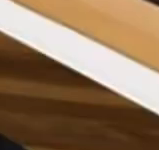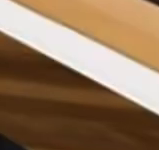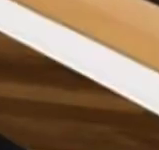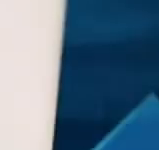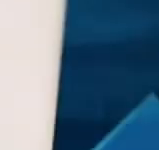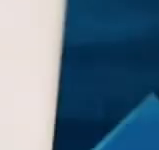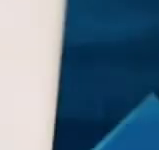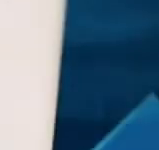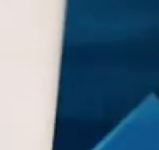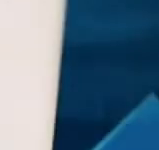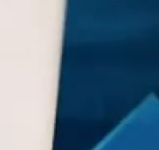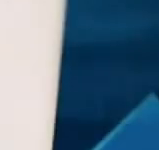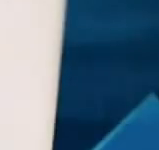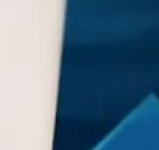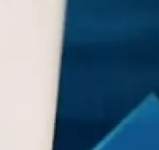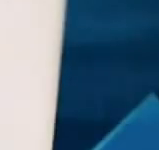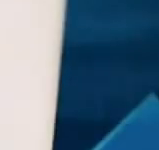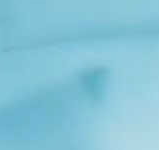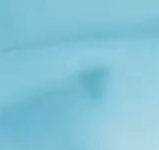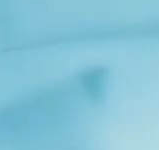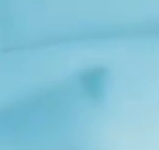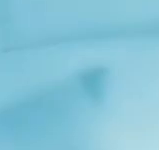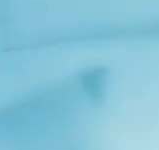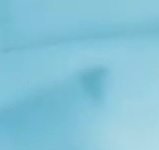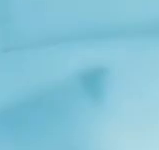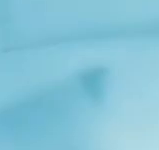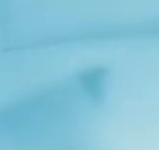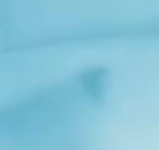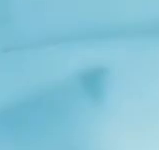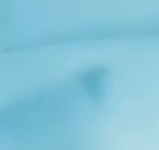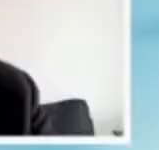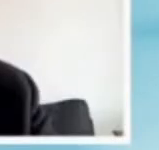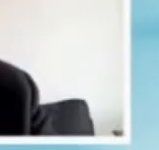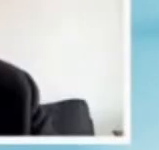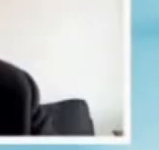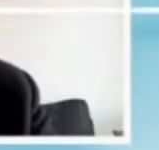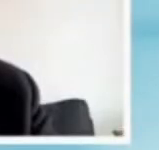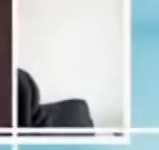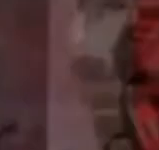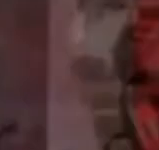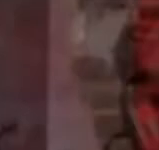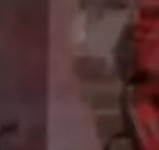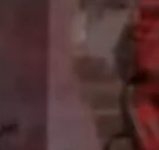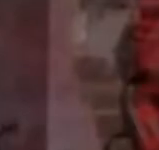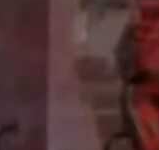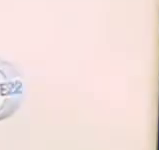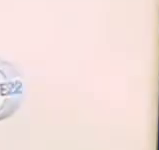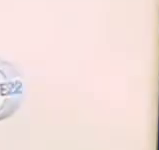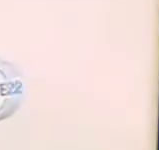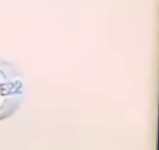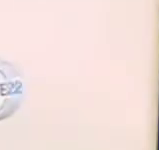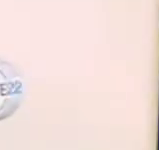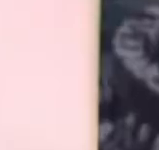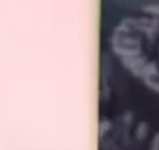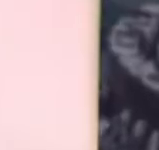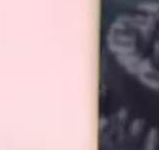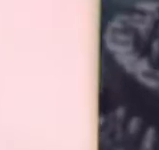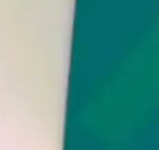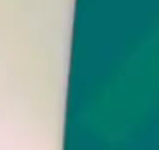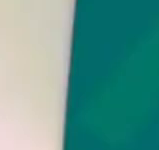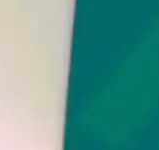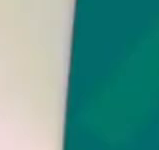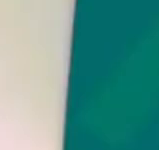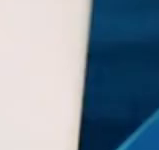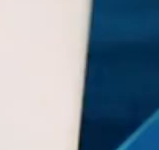los periódicos. ¿Se va a cambiar la estrategia? Se lo pregunto por el tema de los semáforos. Bajo la conducción de periodistas destacados